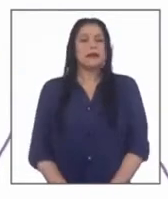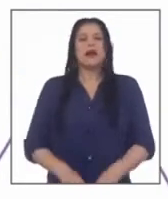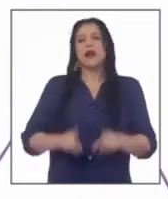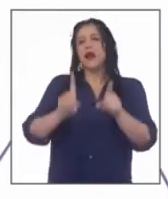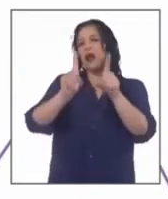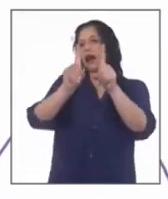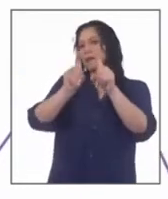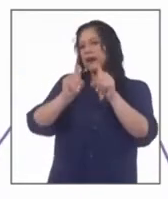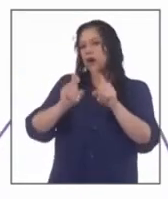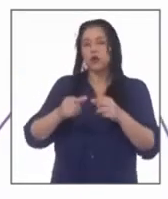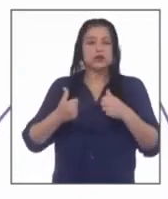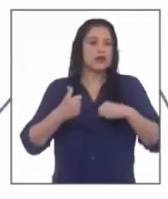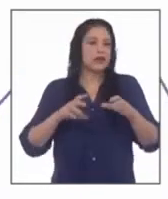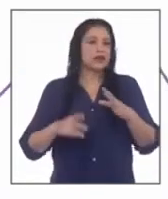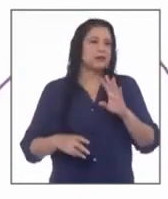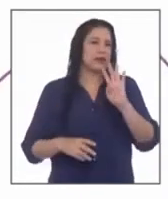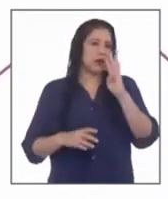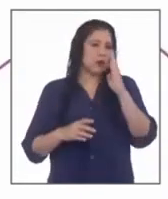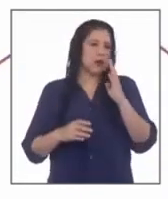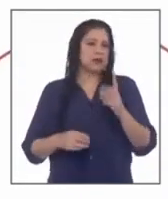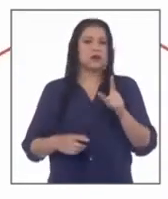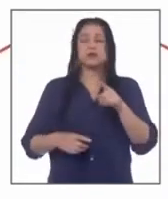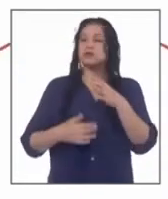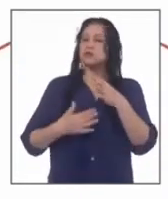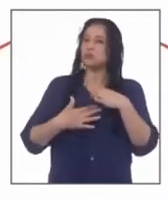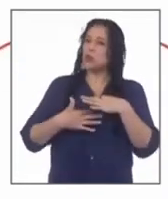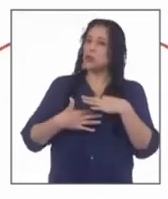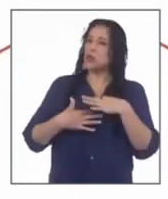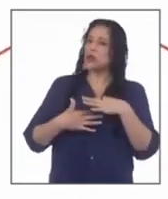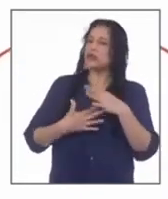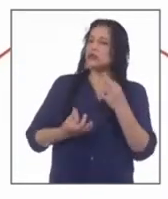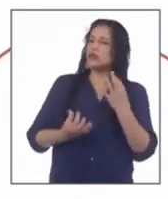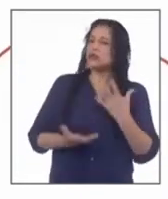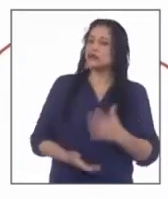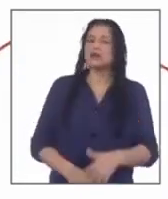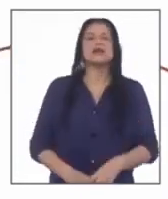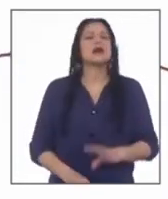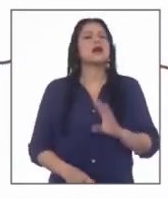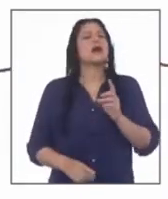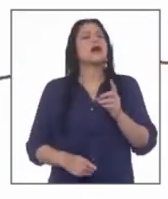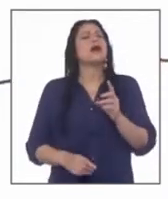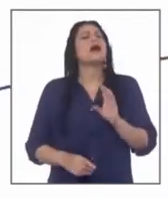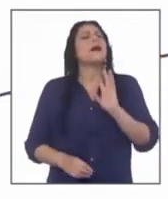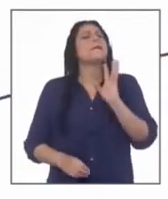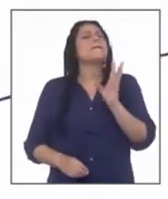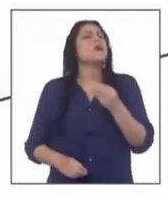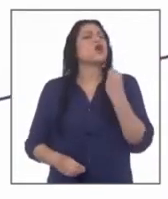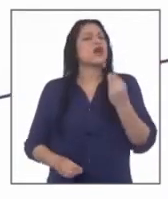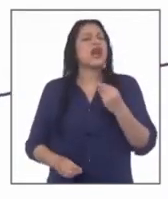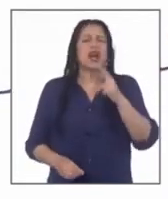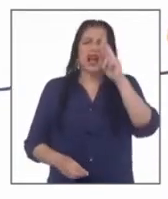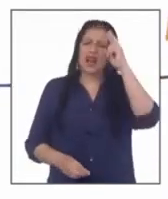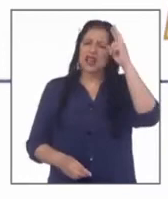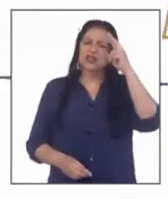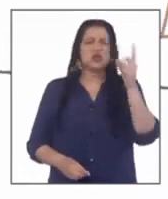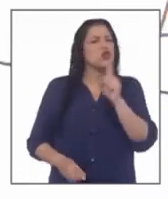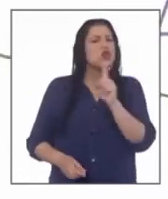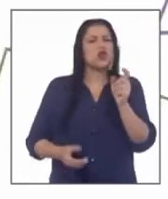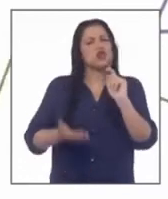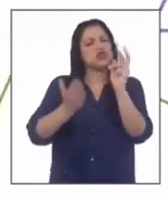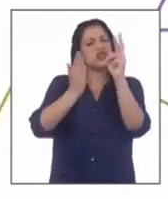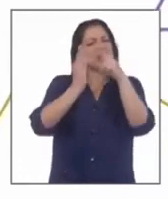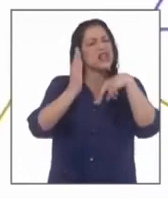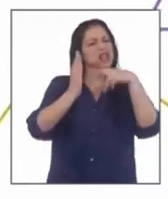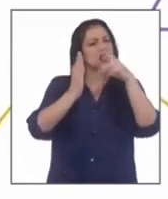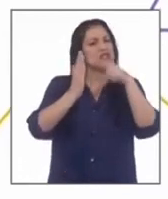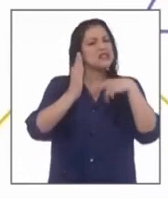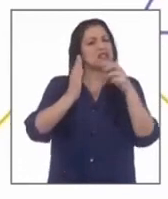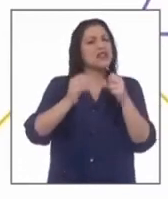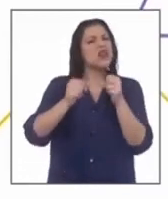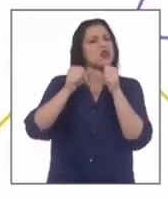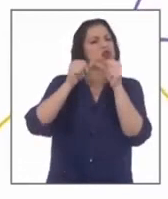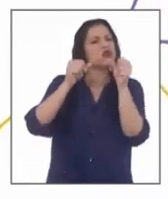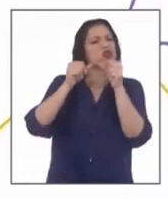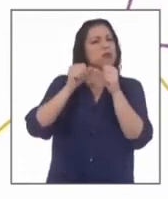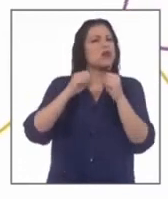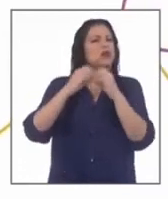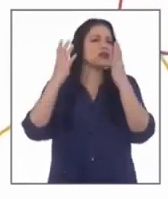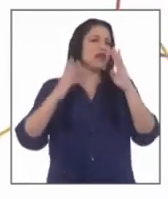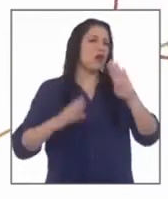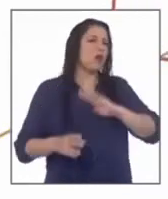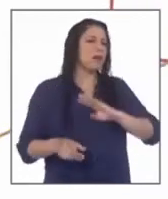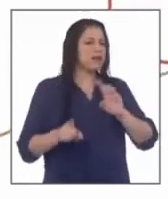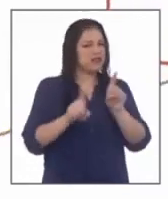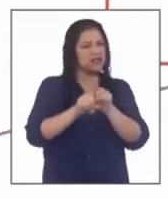La pregunta de la actividad 4 es muy interesante. ¿Por qué razón no se registran los datos completos los días jueves y